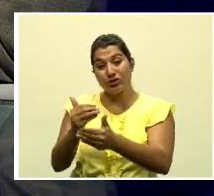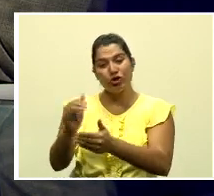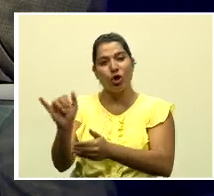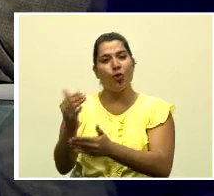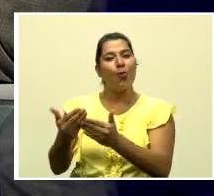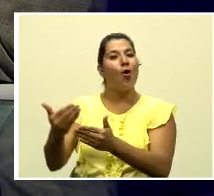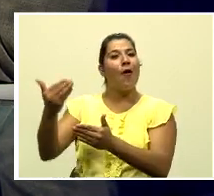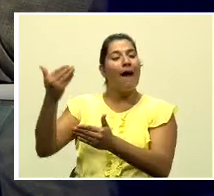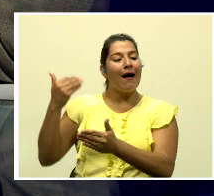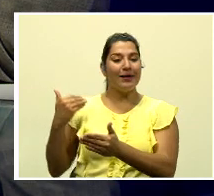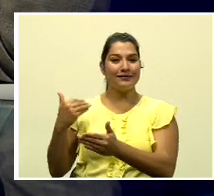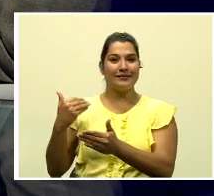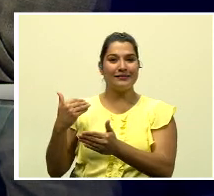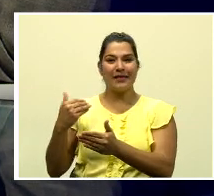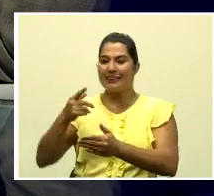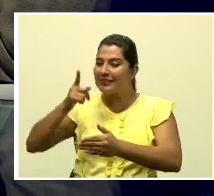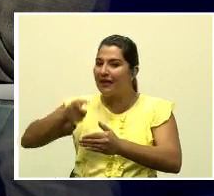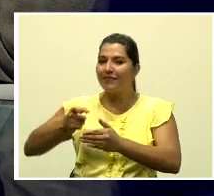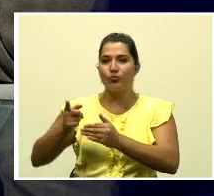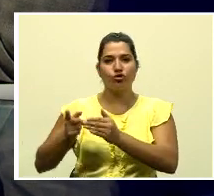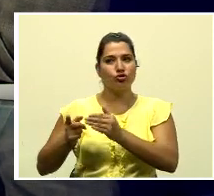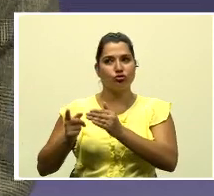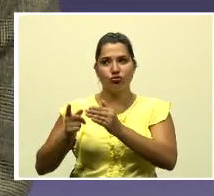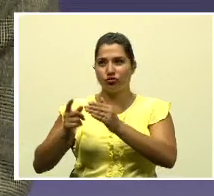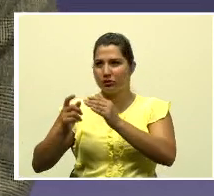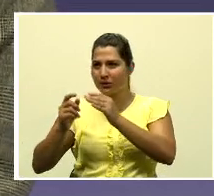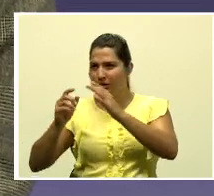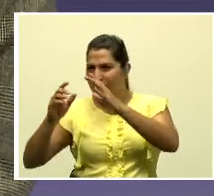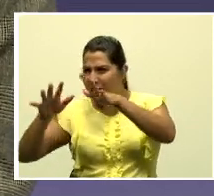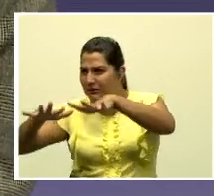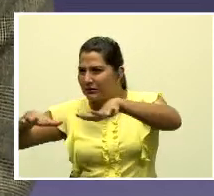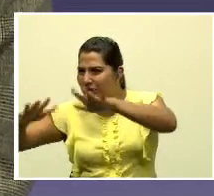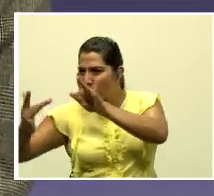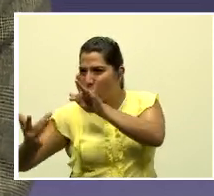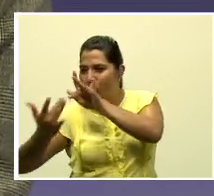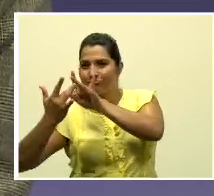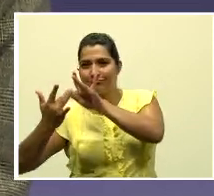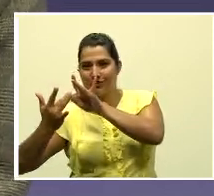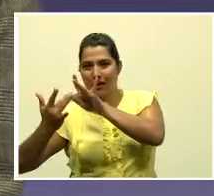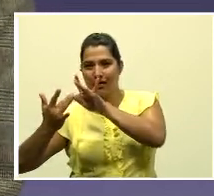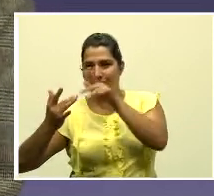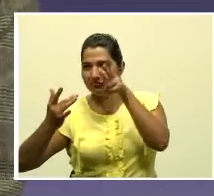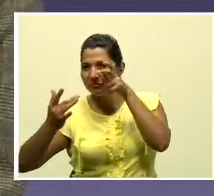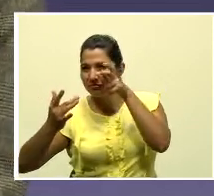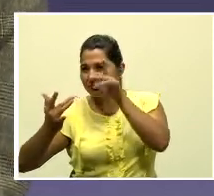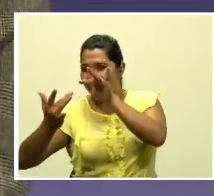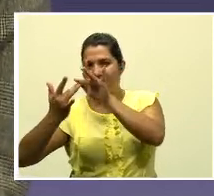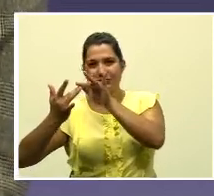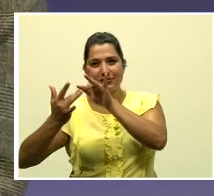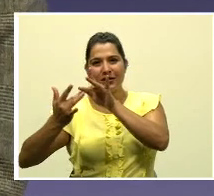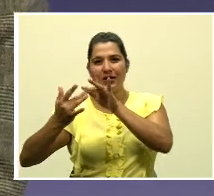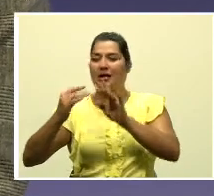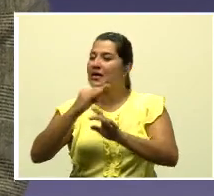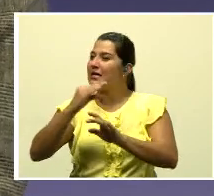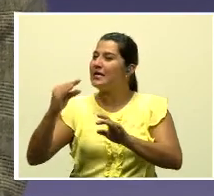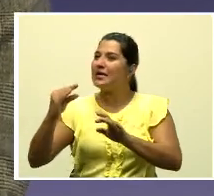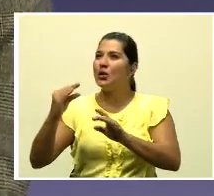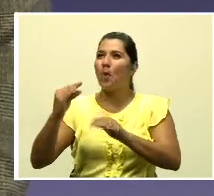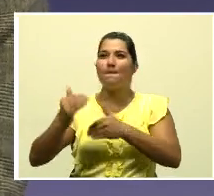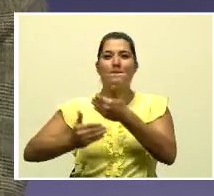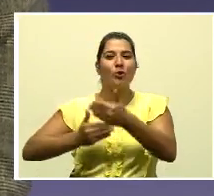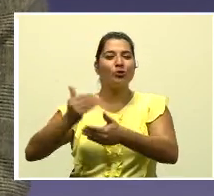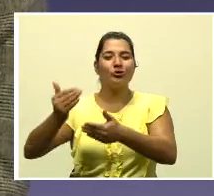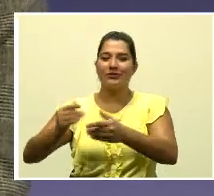tiene uno que estar conectado al momento. Conectado al momento y a otro ritmo, me parece, ¿verdad? Había